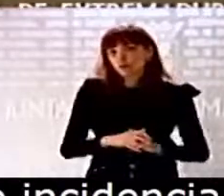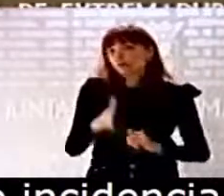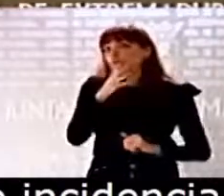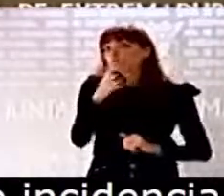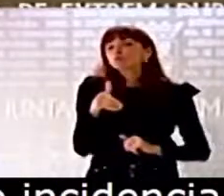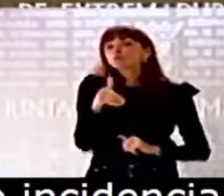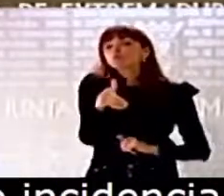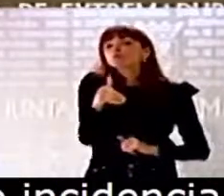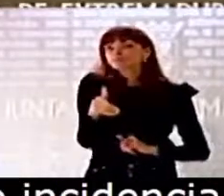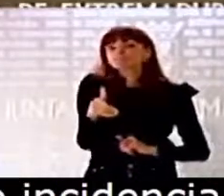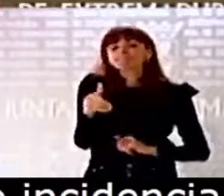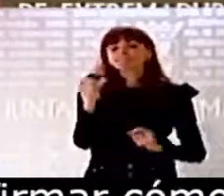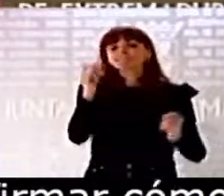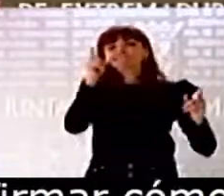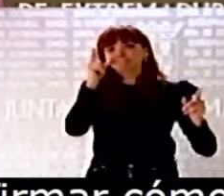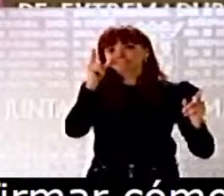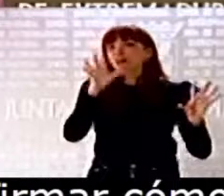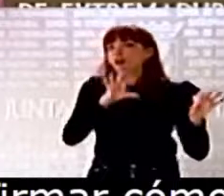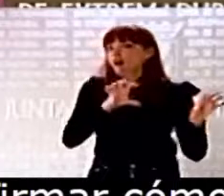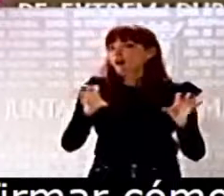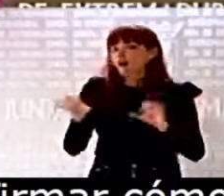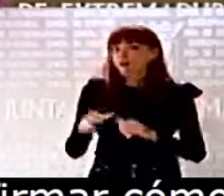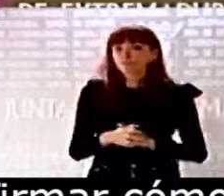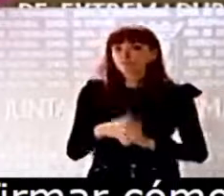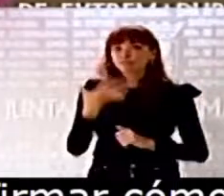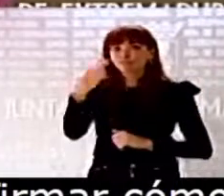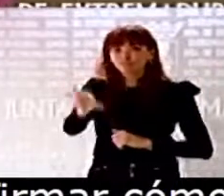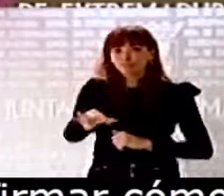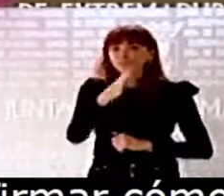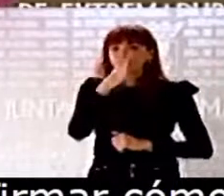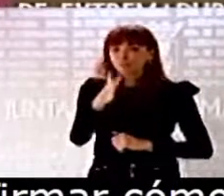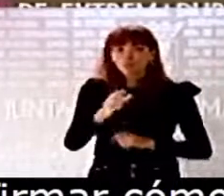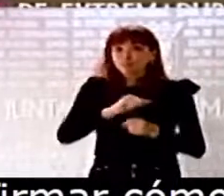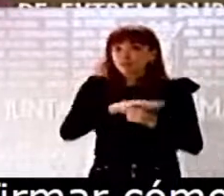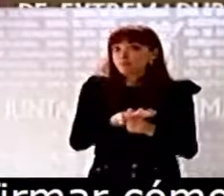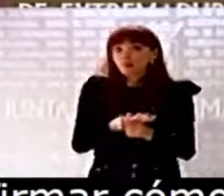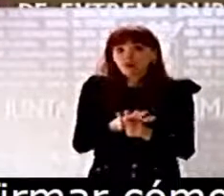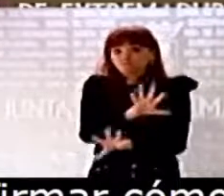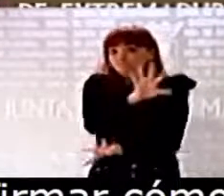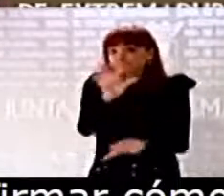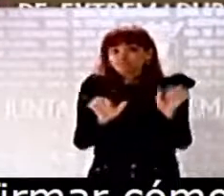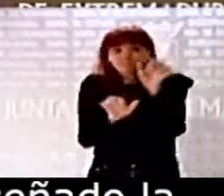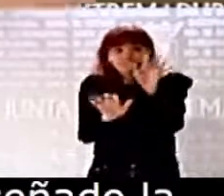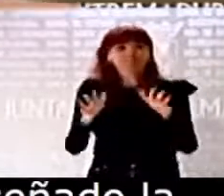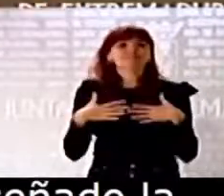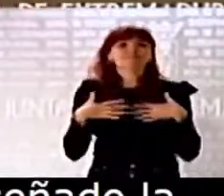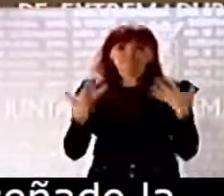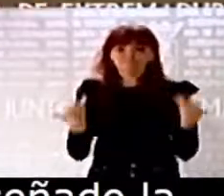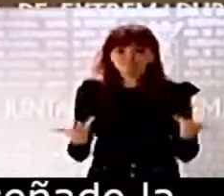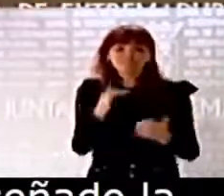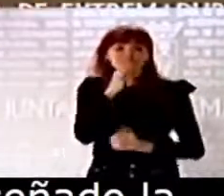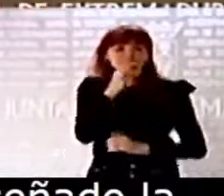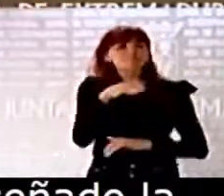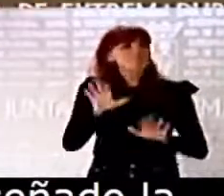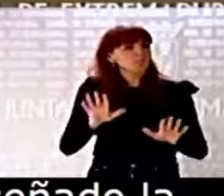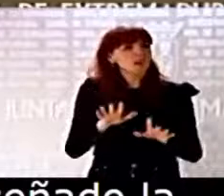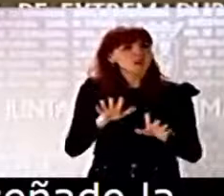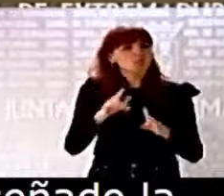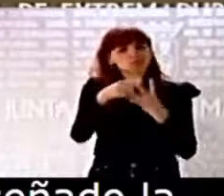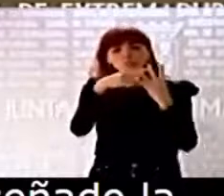enseñado esta pandemia que tantas veces nos puso a prueba y nos sigue poniendo a prueba. No obstante, para